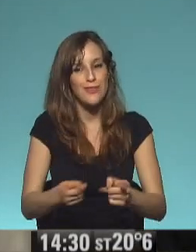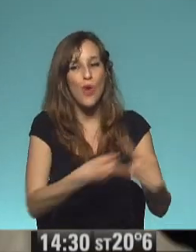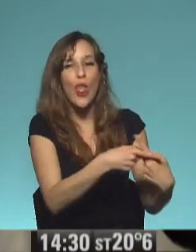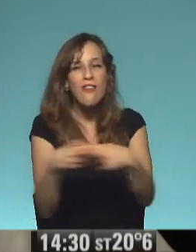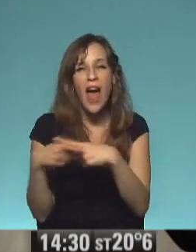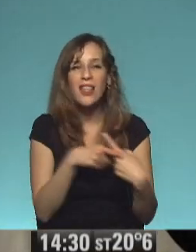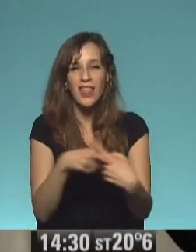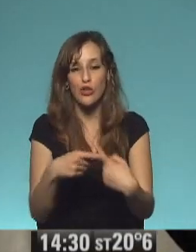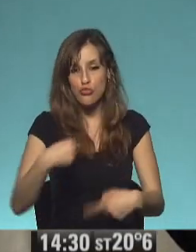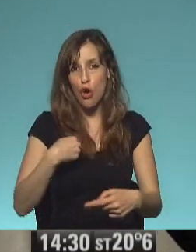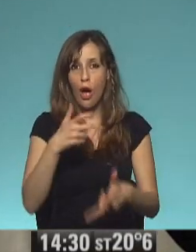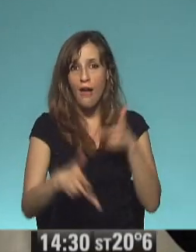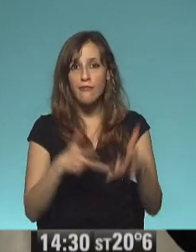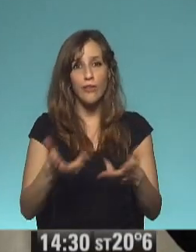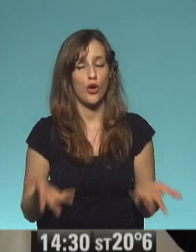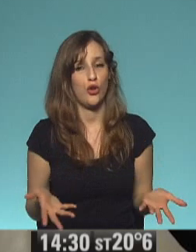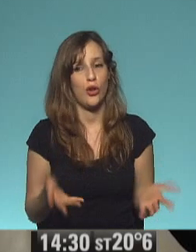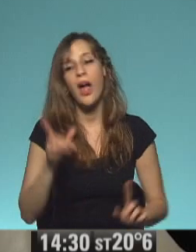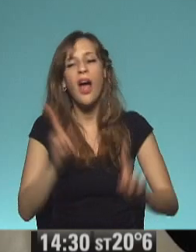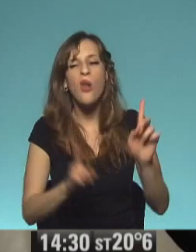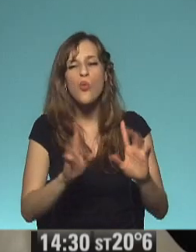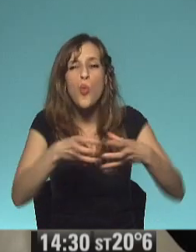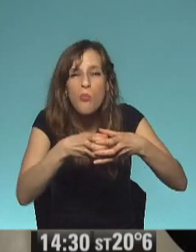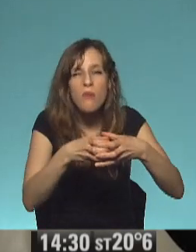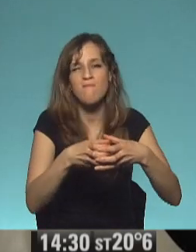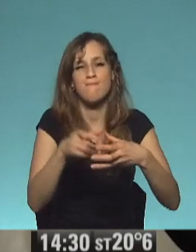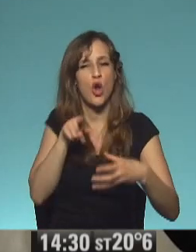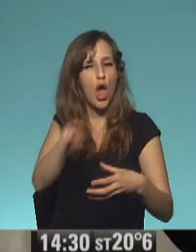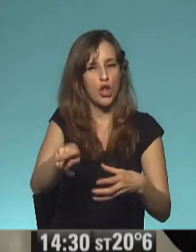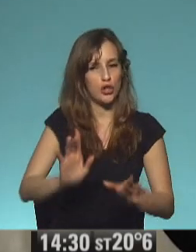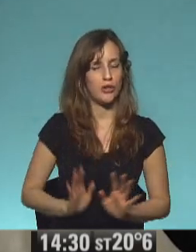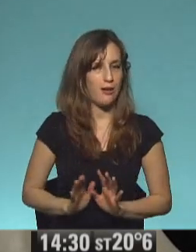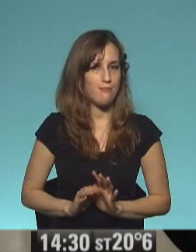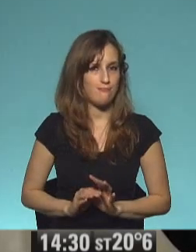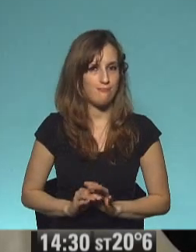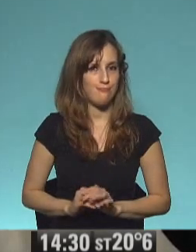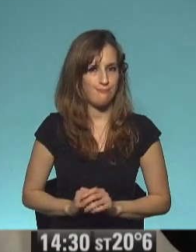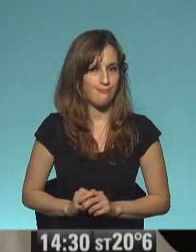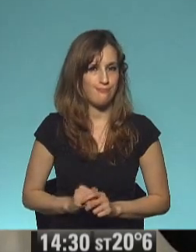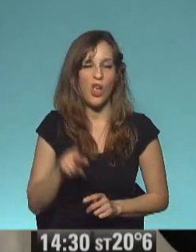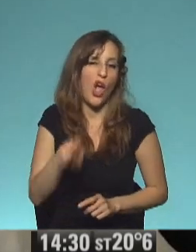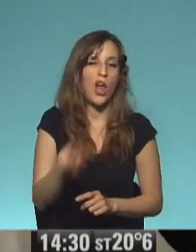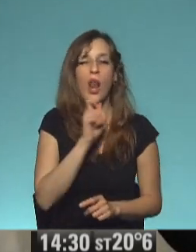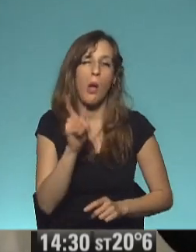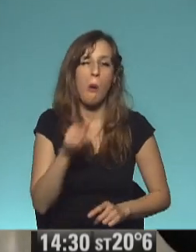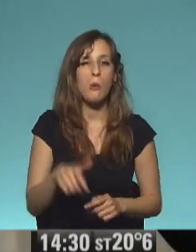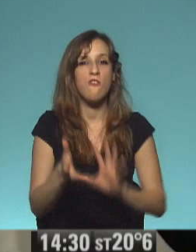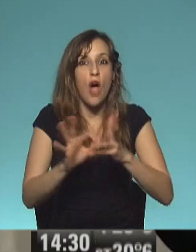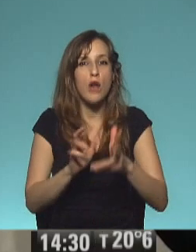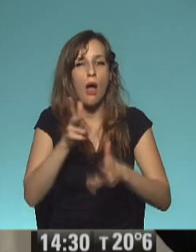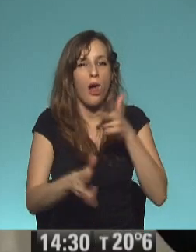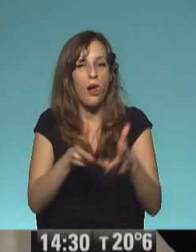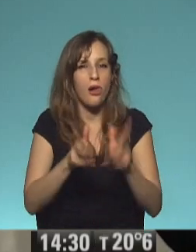propongo. A muchos no les gusta, claro que a muchos no les gusta. A muchos les gusta más seguir viviendo en la lógica del